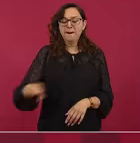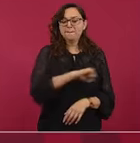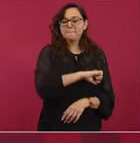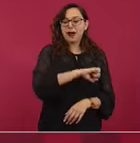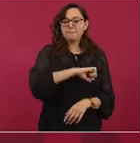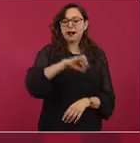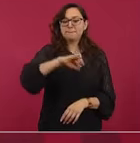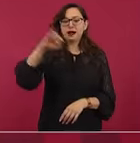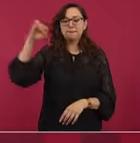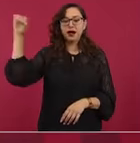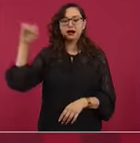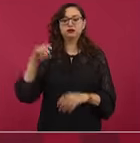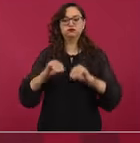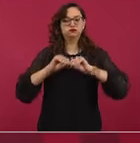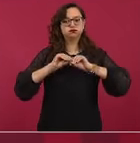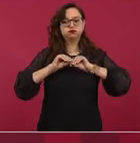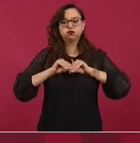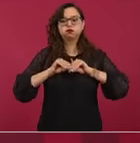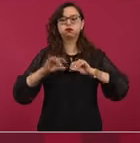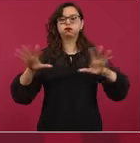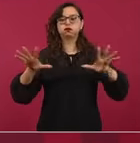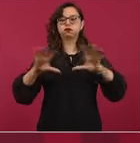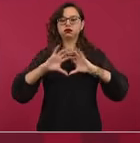topic mundial.